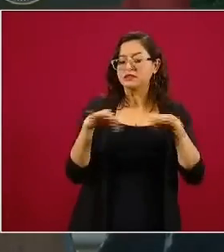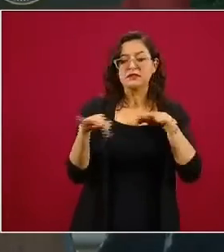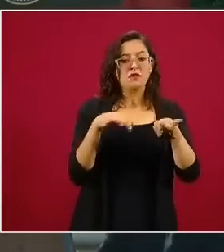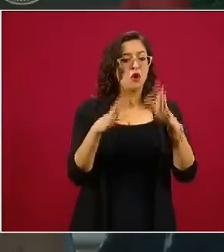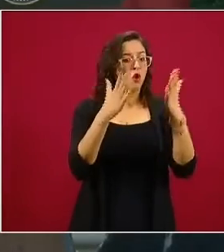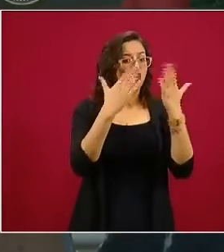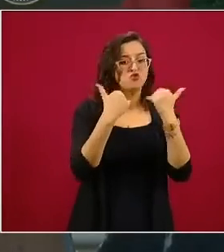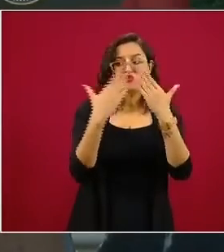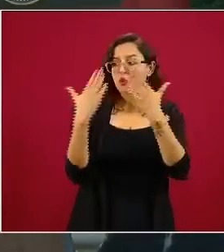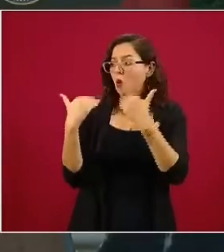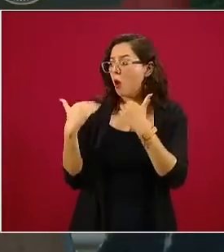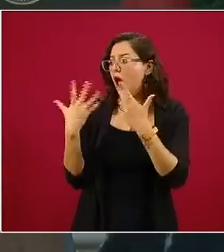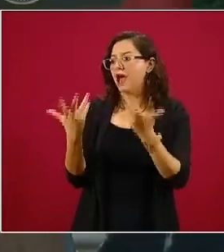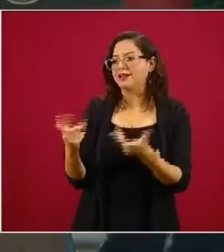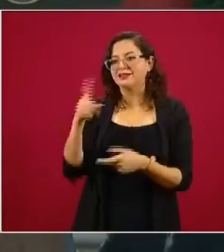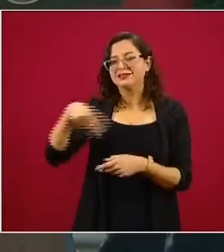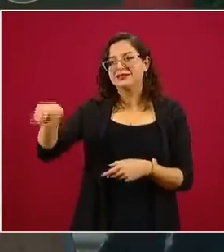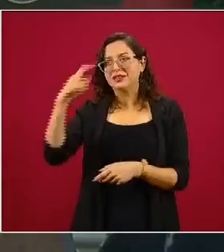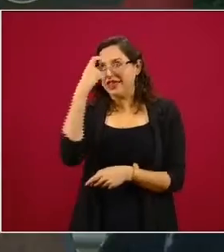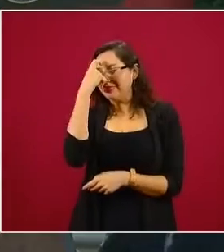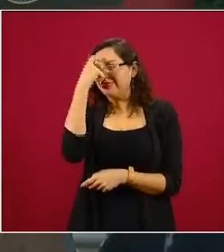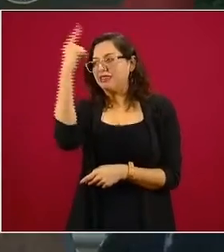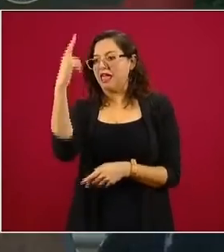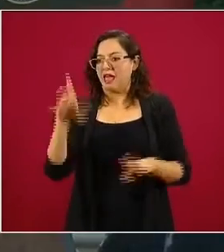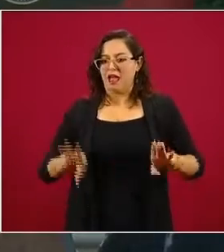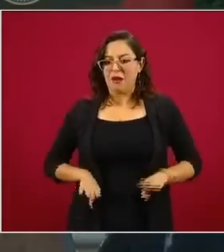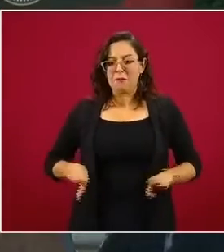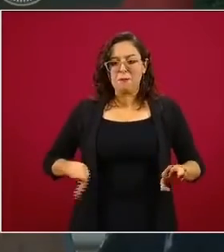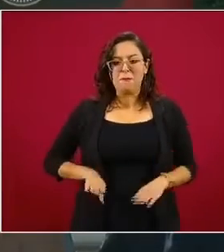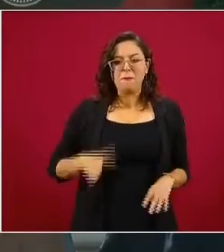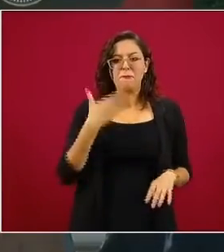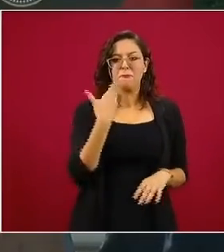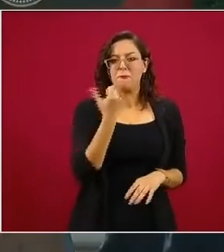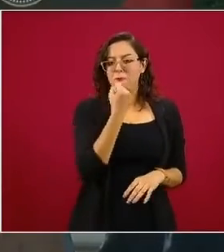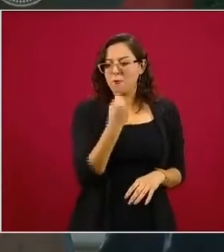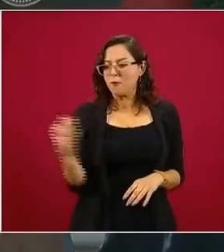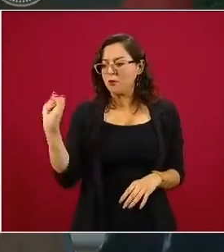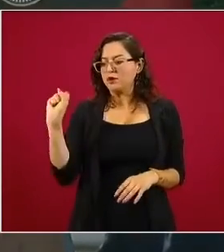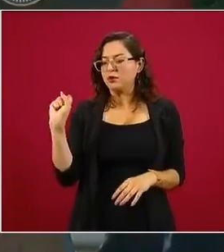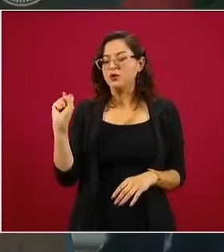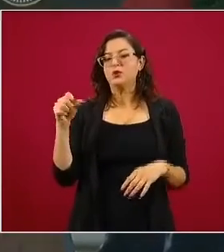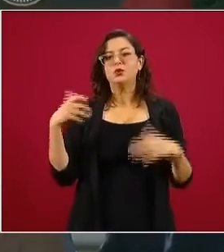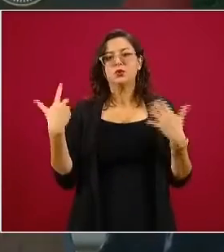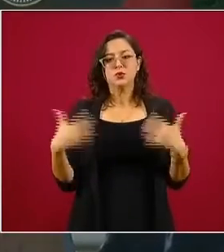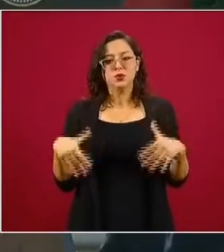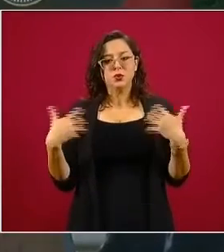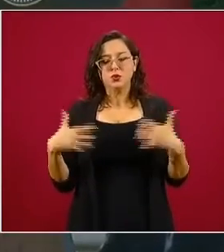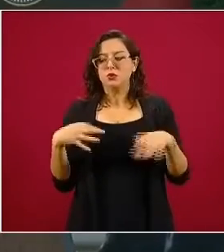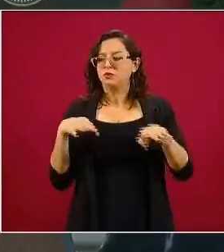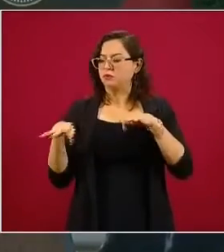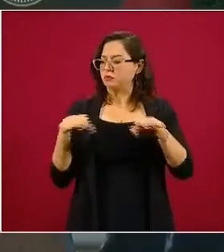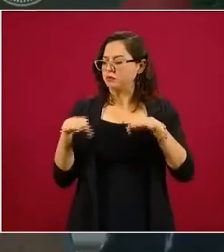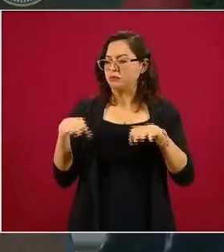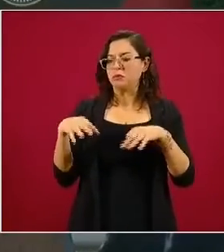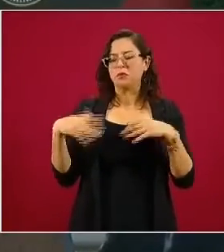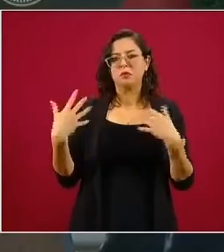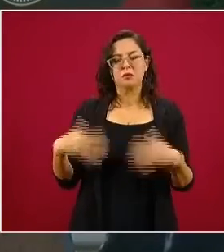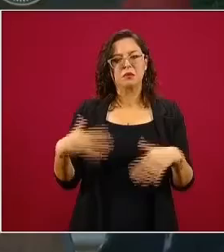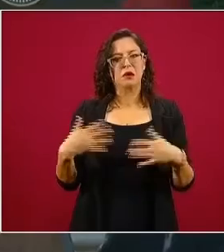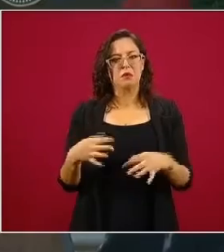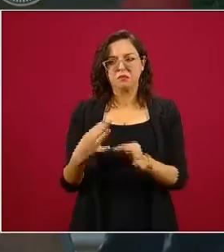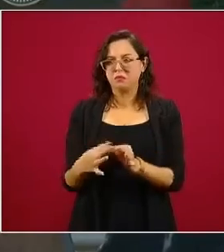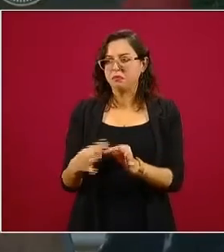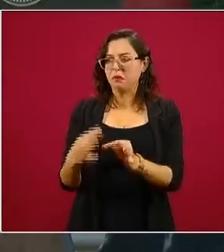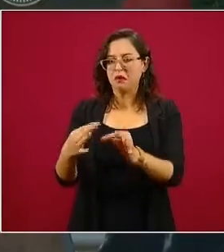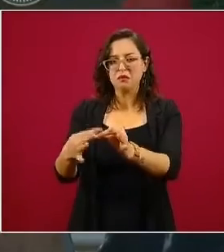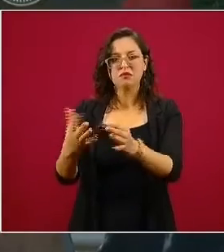destaquen por su imaginación, su talento y su mística de trabajo.